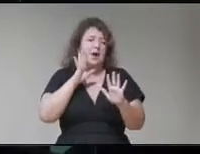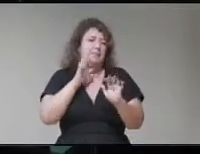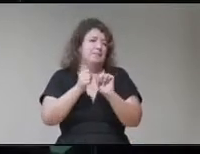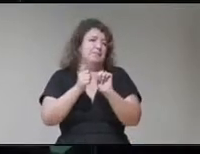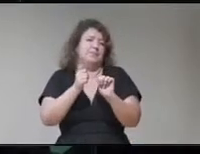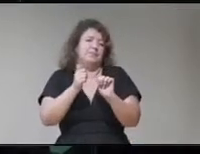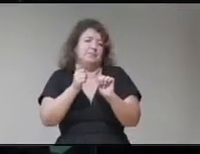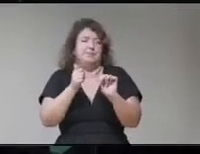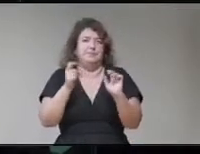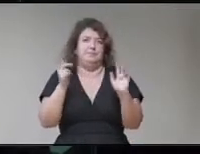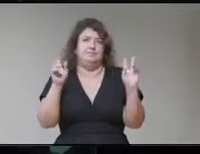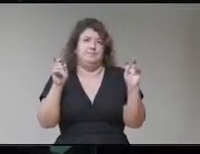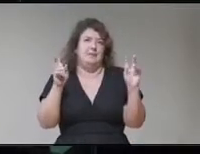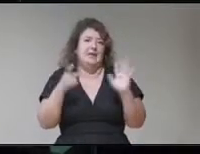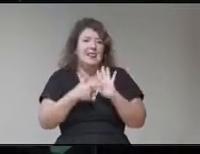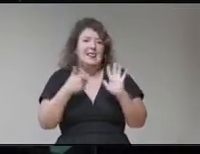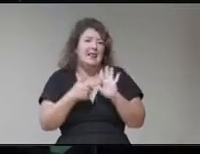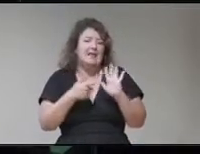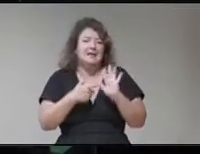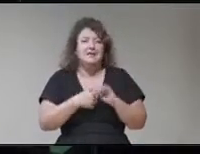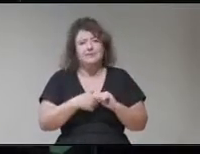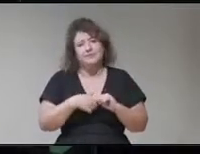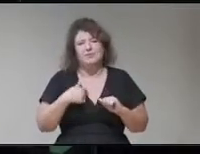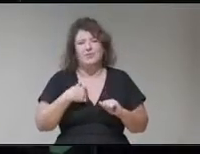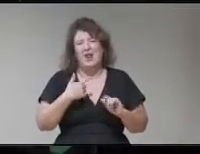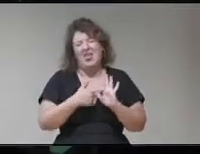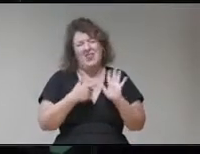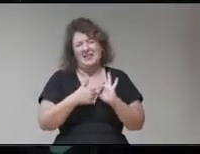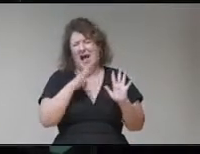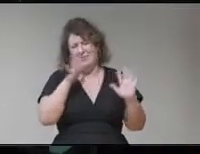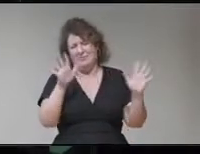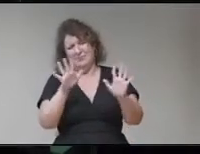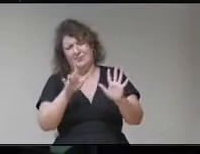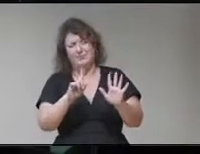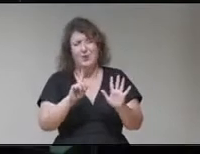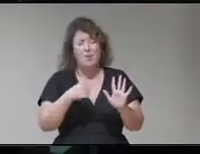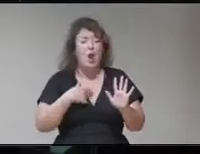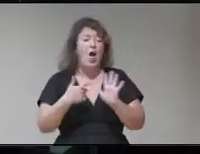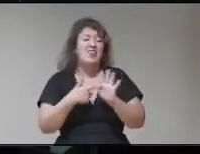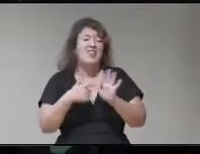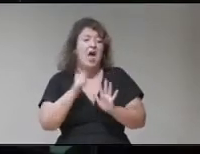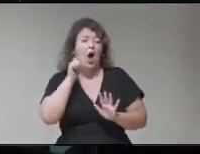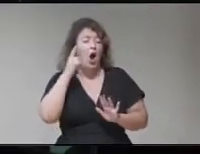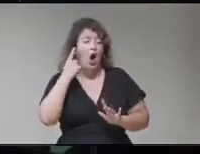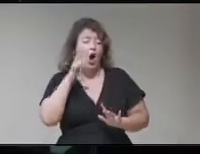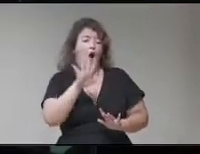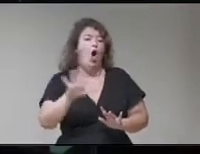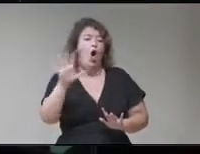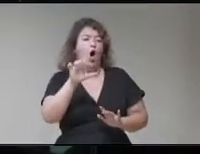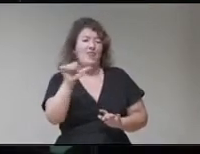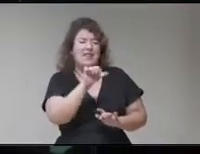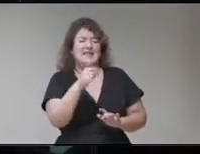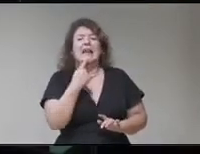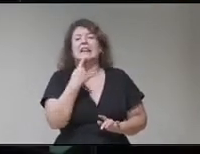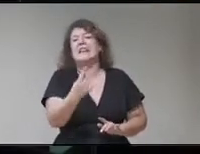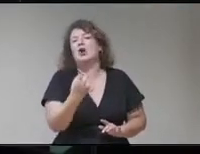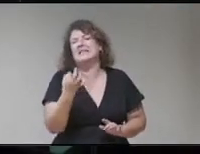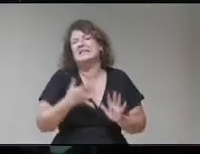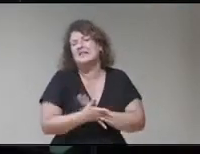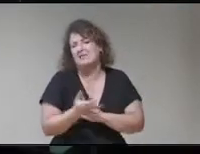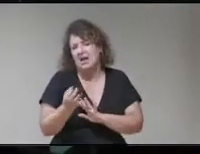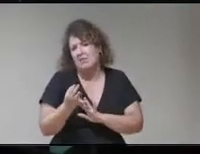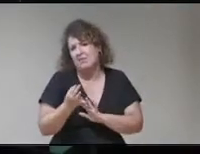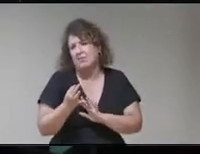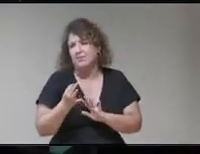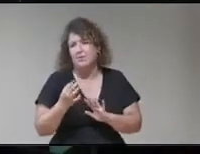decir, no quiero decir aberrante, con la dieta occidental, vamos a llamar, entendiendo por occidental lo